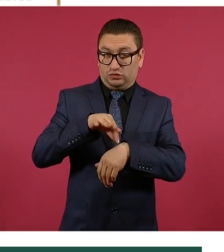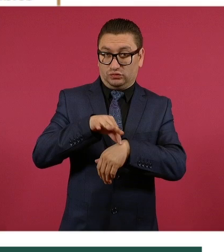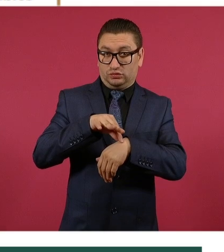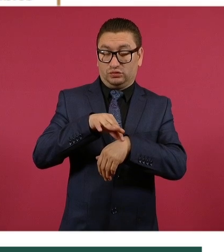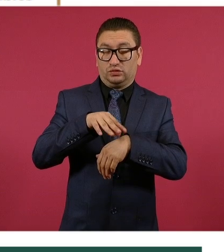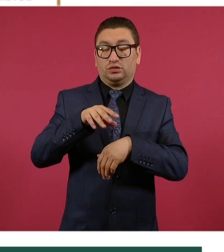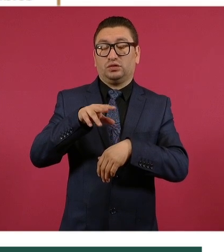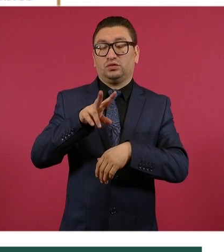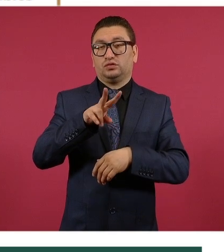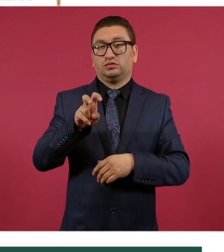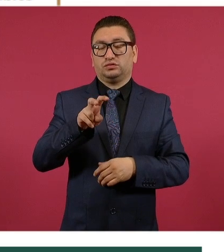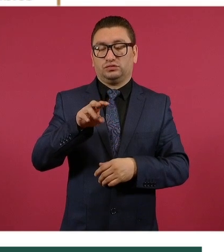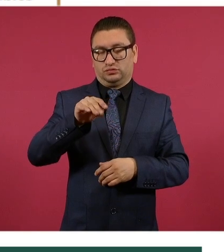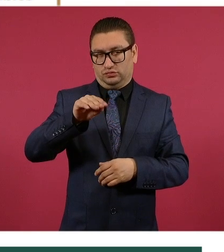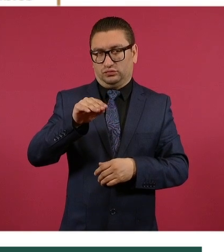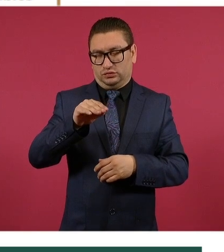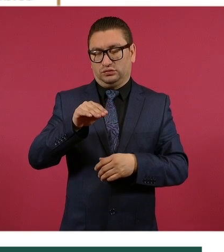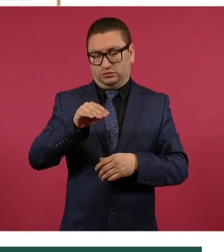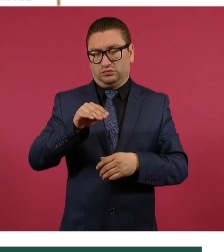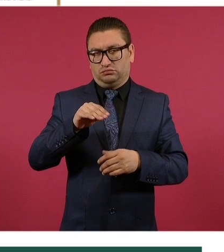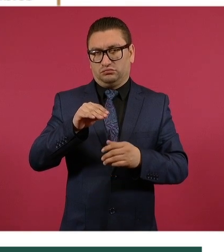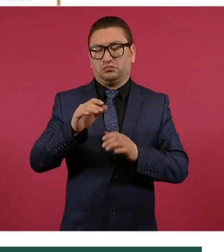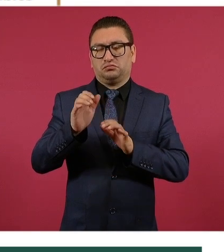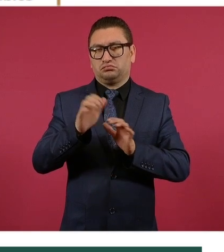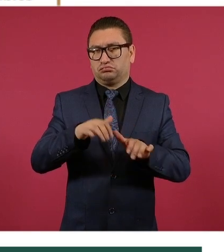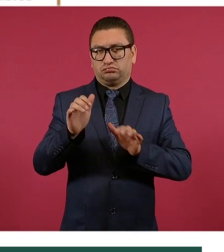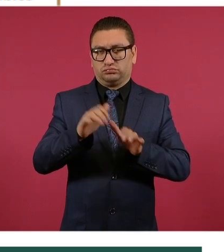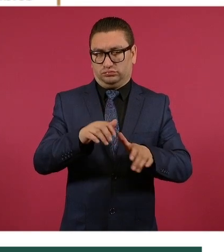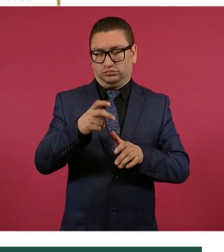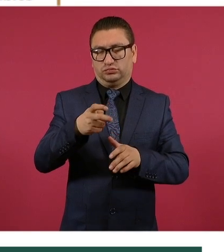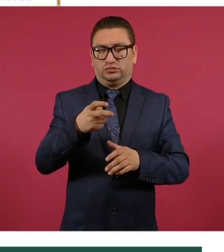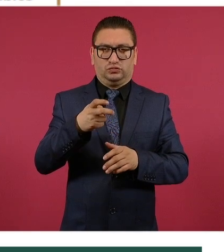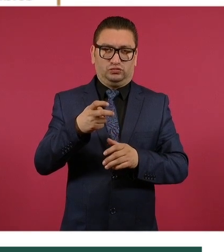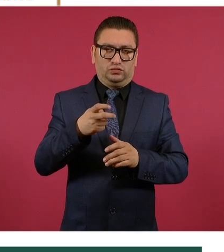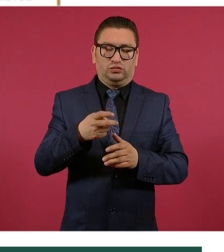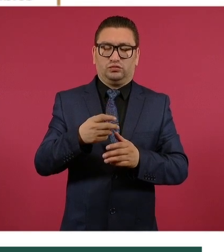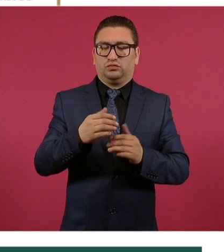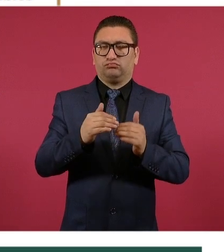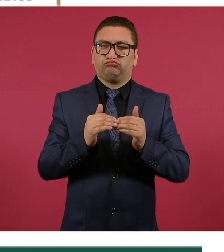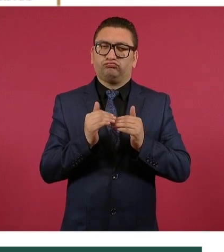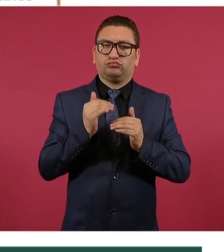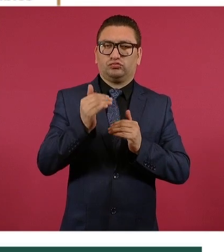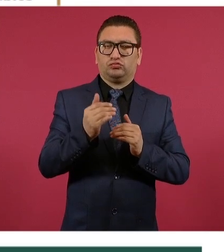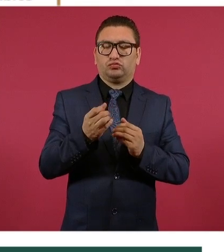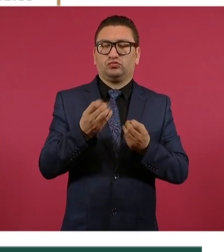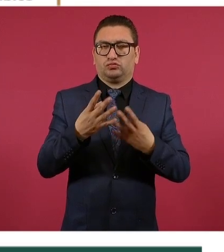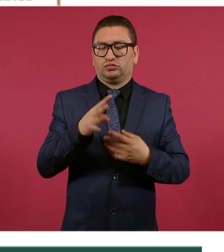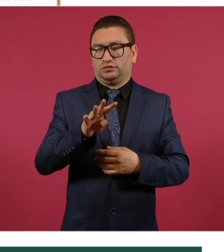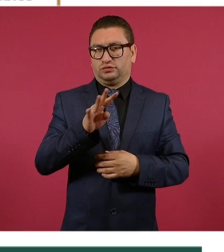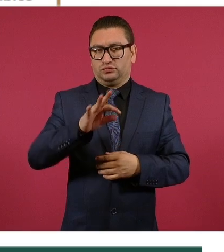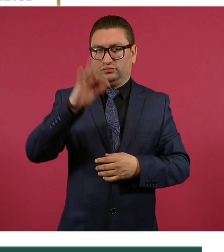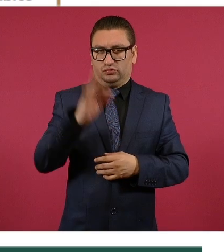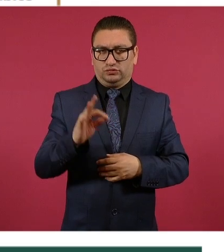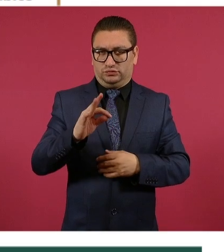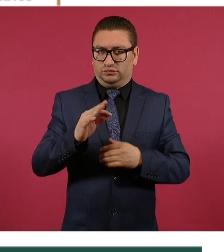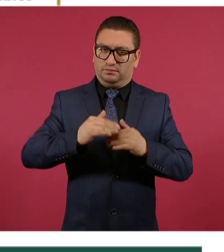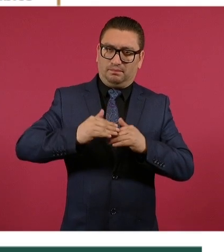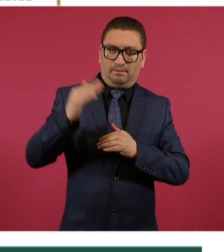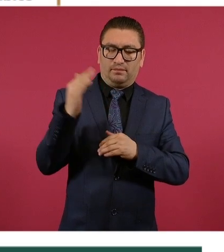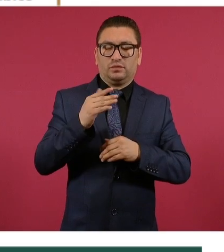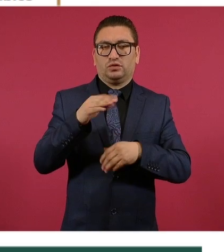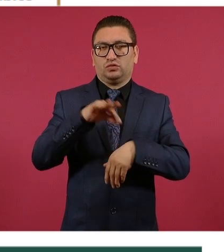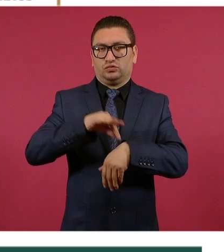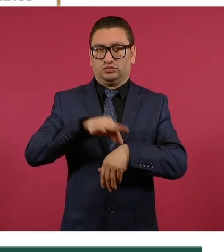contratado 290. Esto impacta en un incremento de 19% más